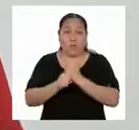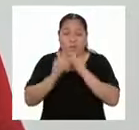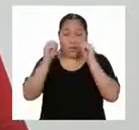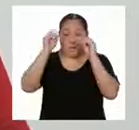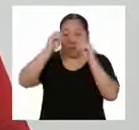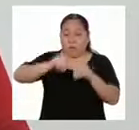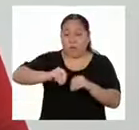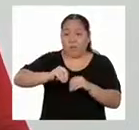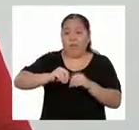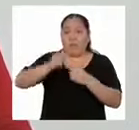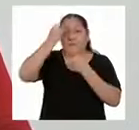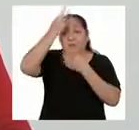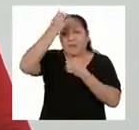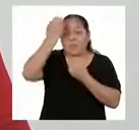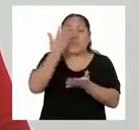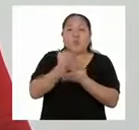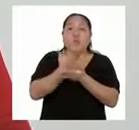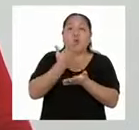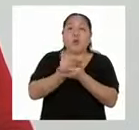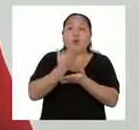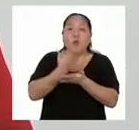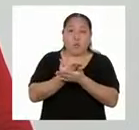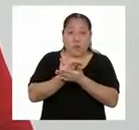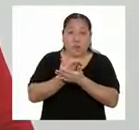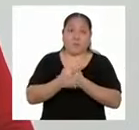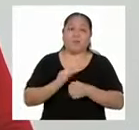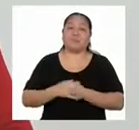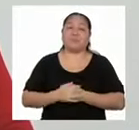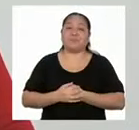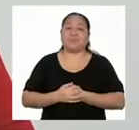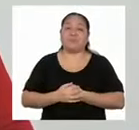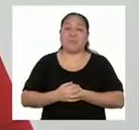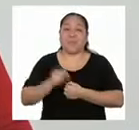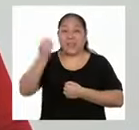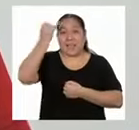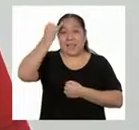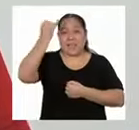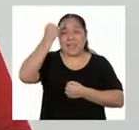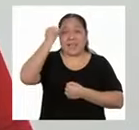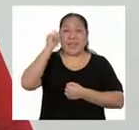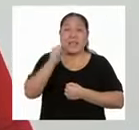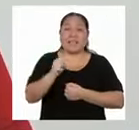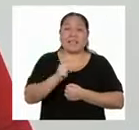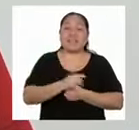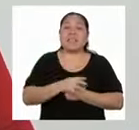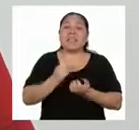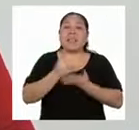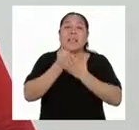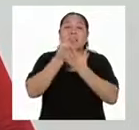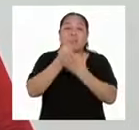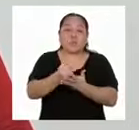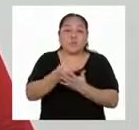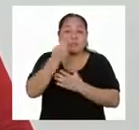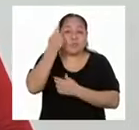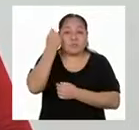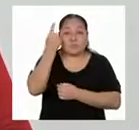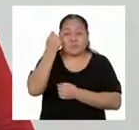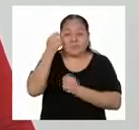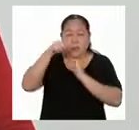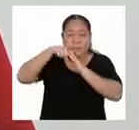información comprobable, válida y sustentada. La idea es que nos permita comprender